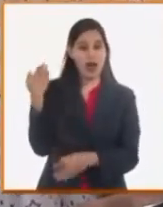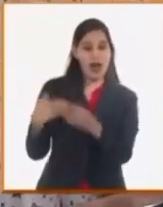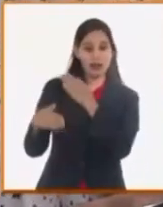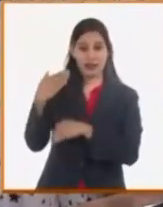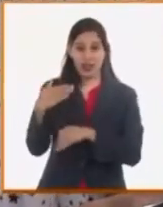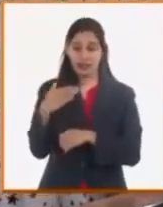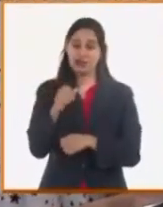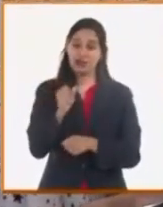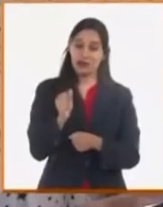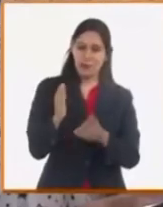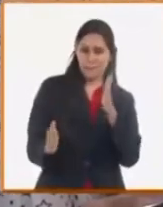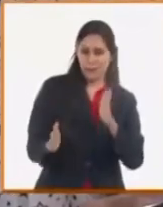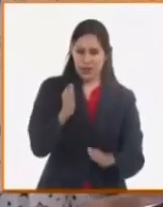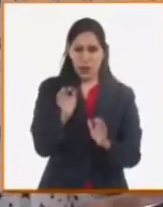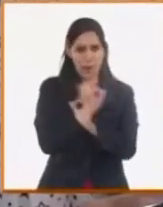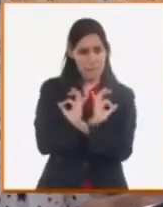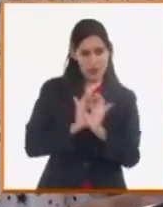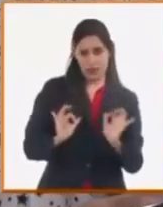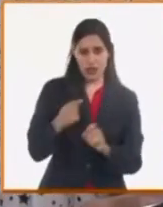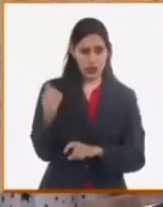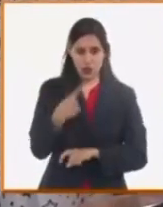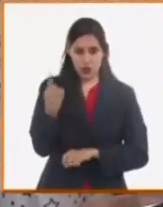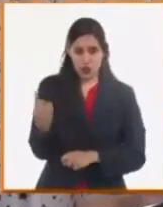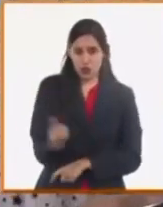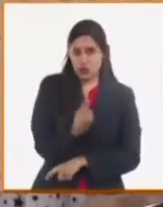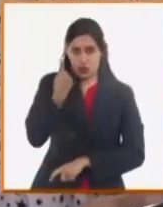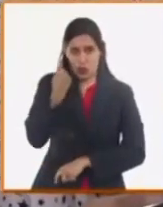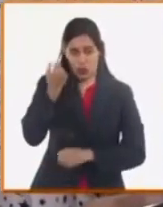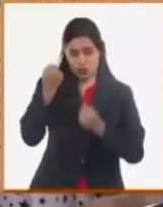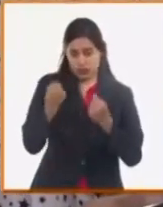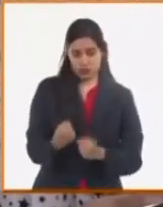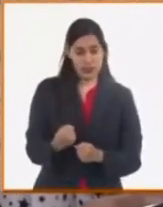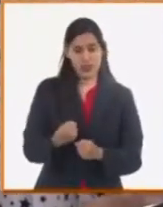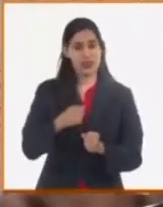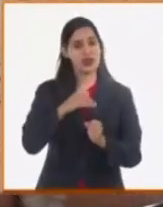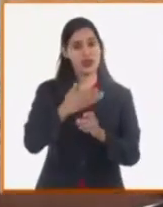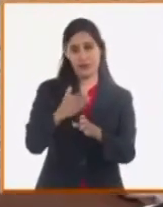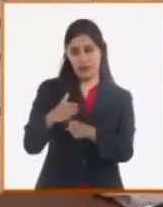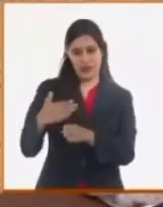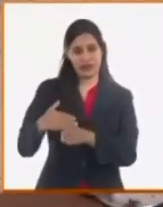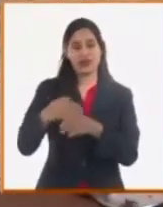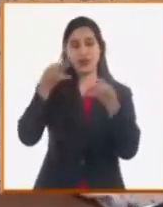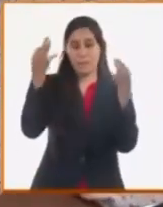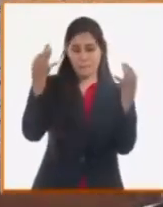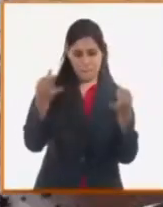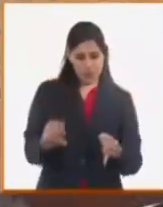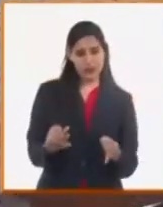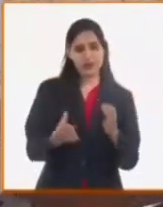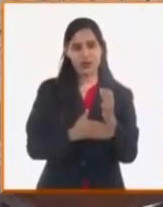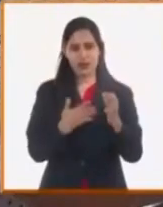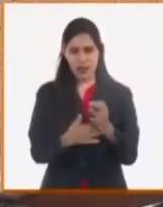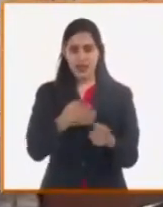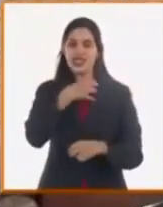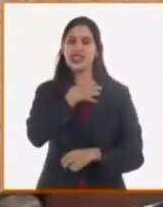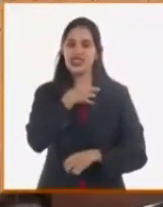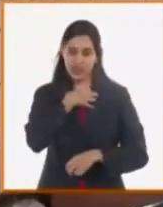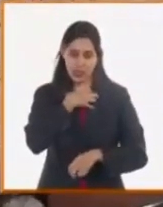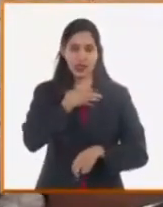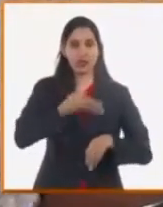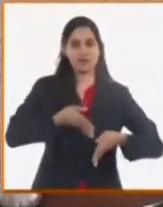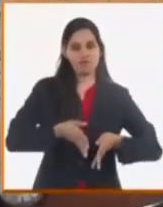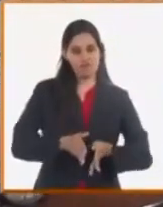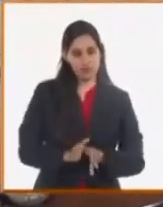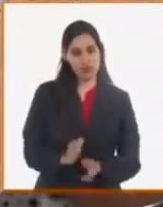especial donde nos quedamos solo y tuvo que enfrentarse a terribles realidades tiene sus hijos en mi generación yo